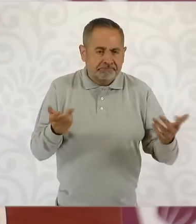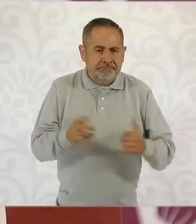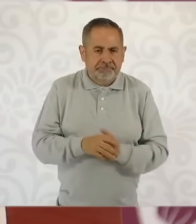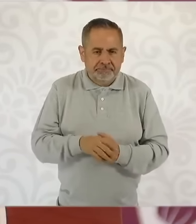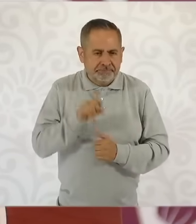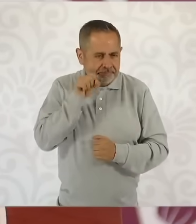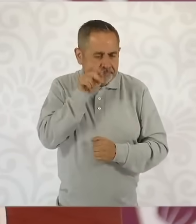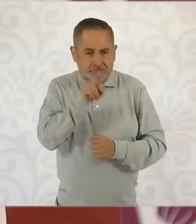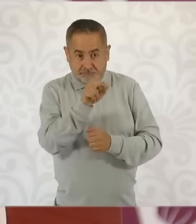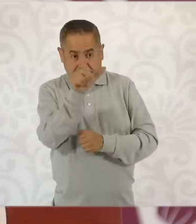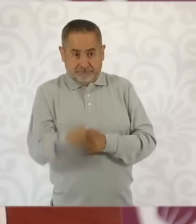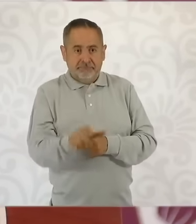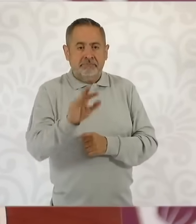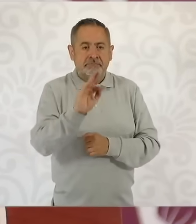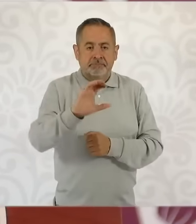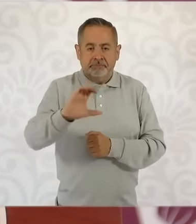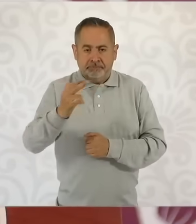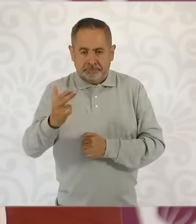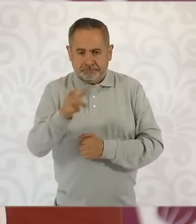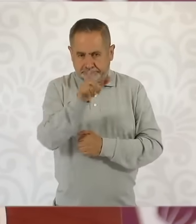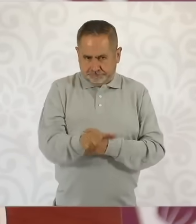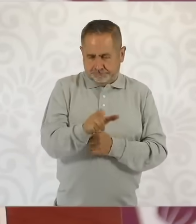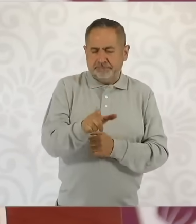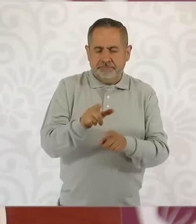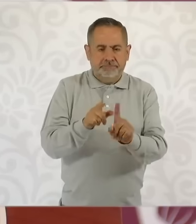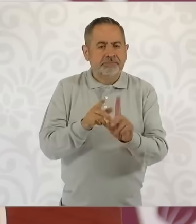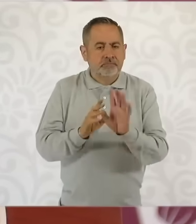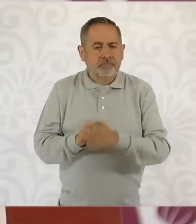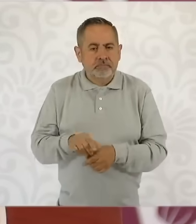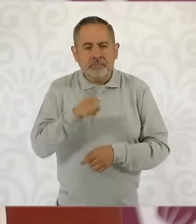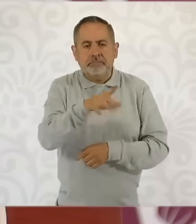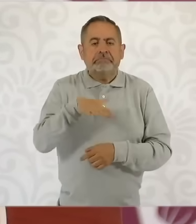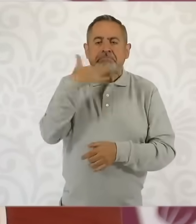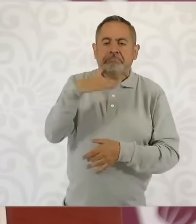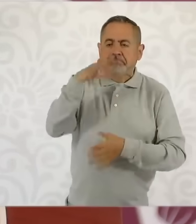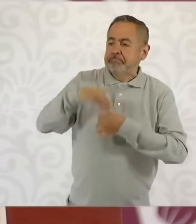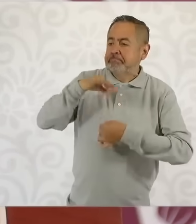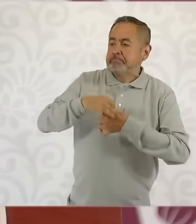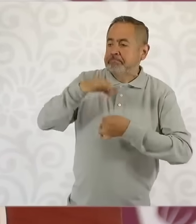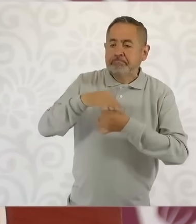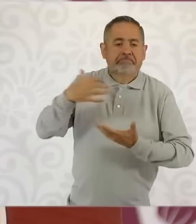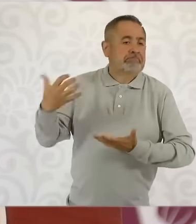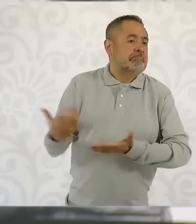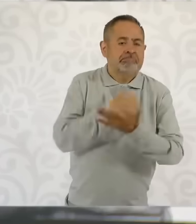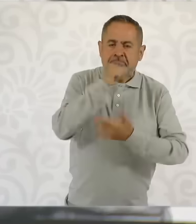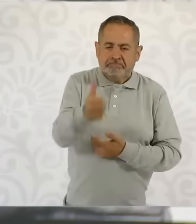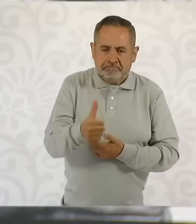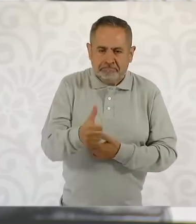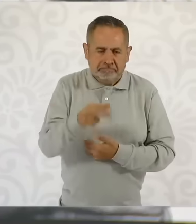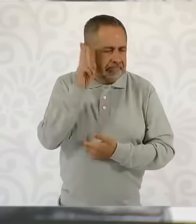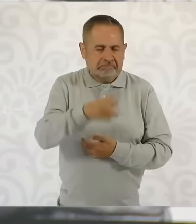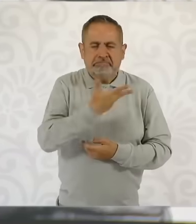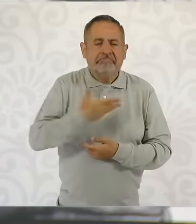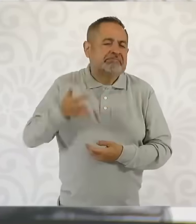veamos a Calderón. Calderón primero llega con un fraude electoral. En realidad es un presidente